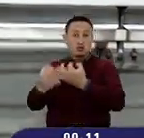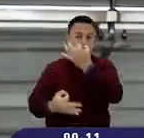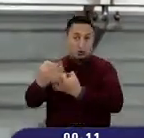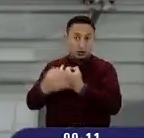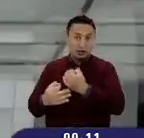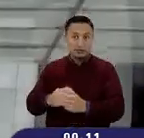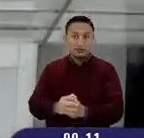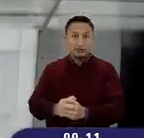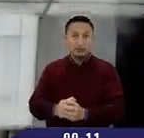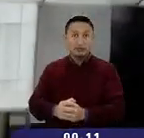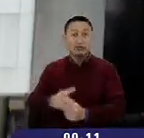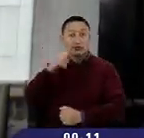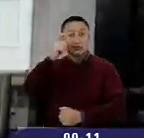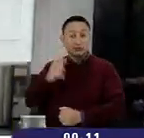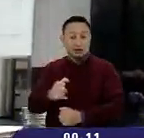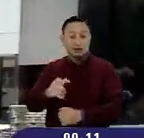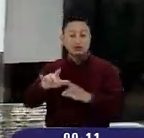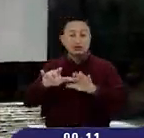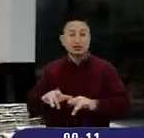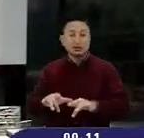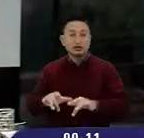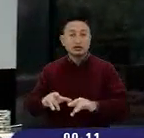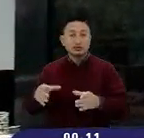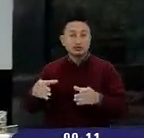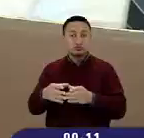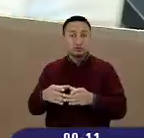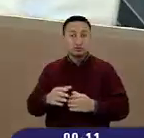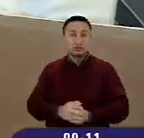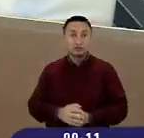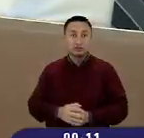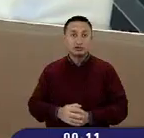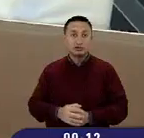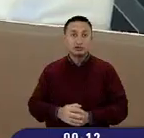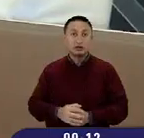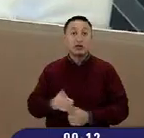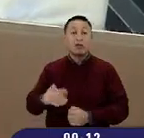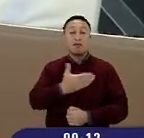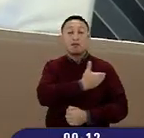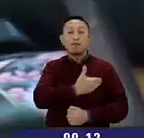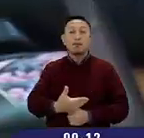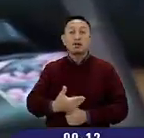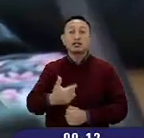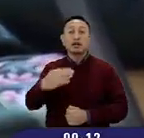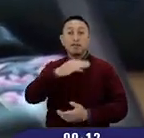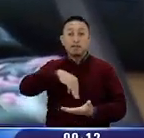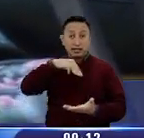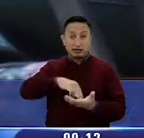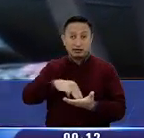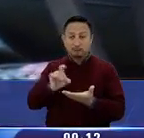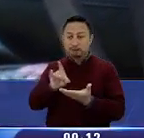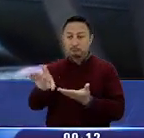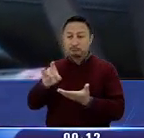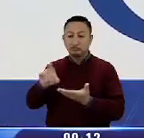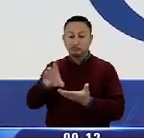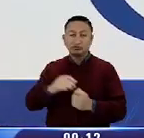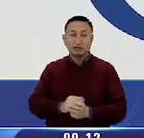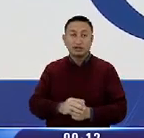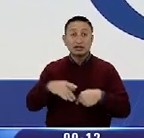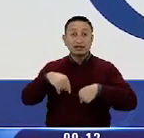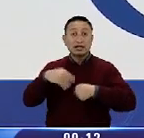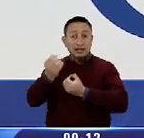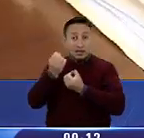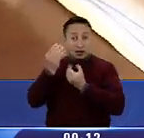entre jueces, fiscales, secretario de unidad judicial, así como al presidente de la Corte de Manabí. De acuerdo a la información de la